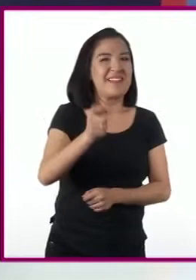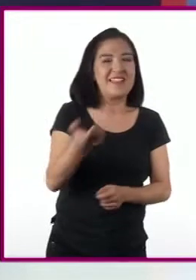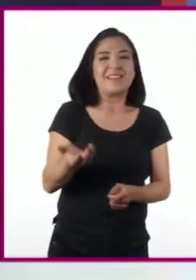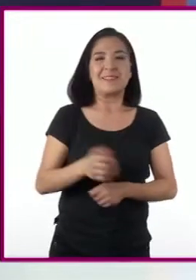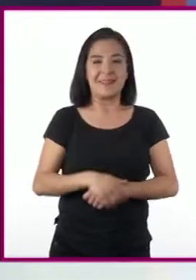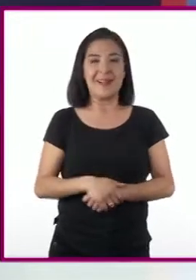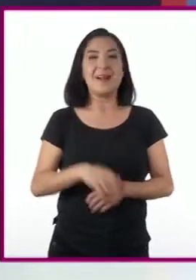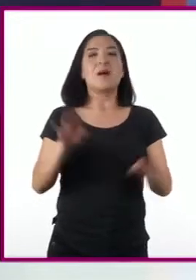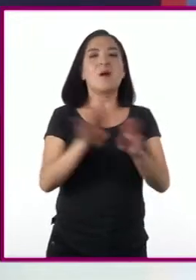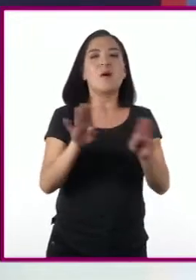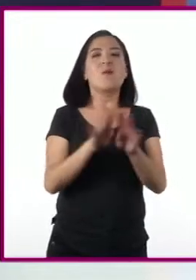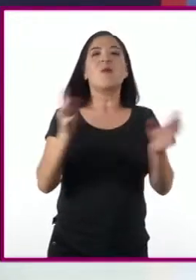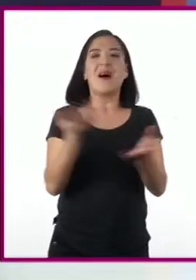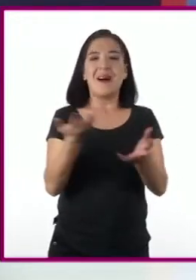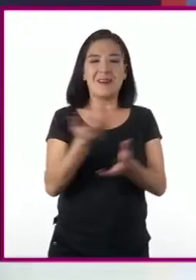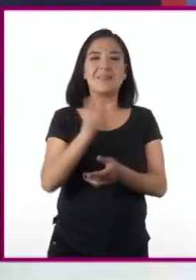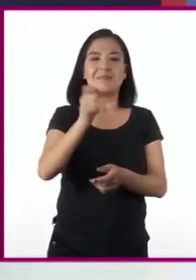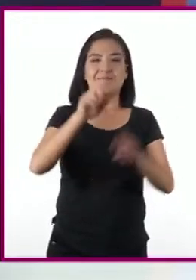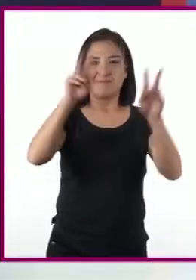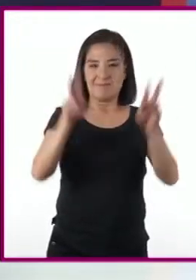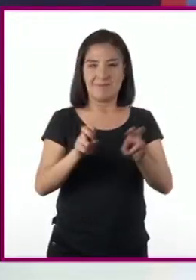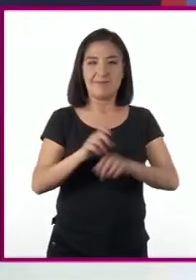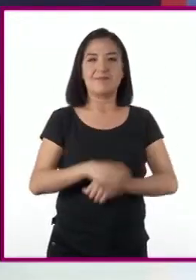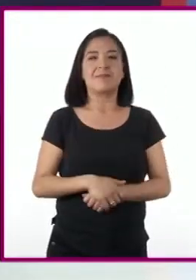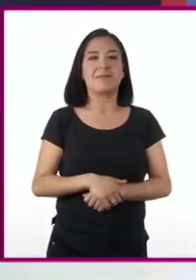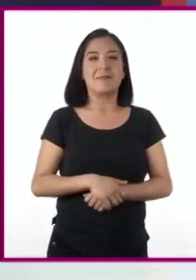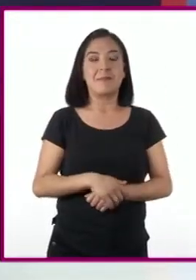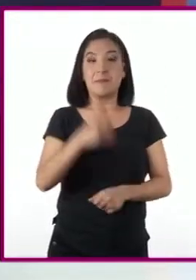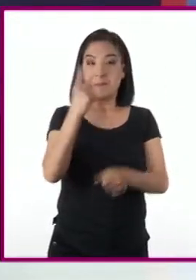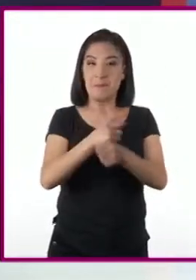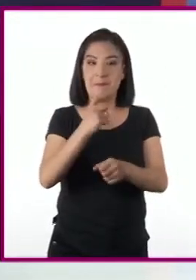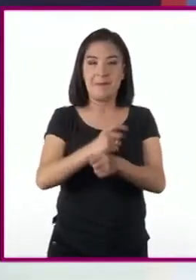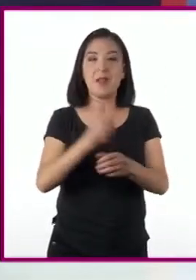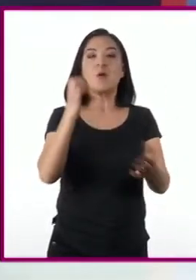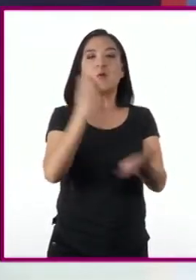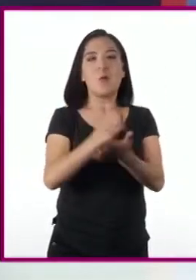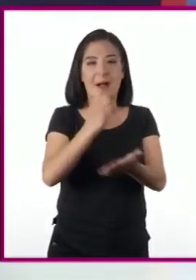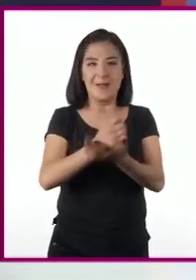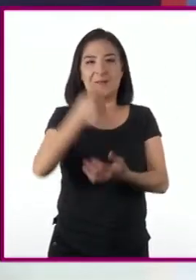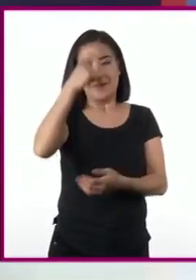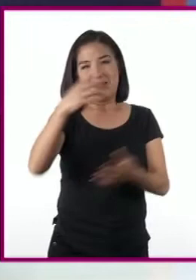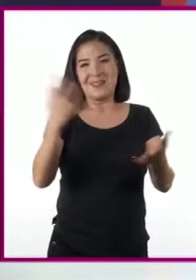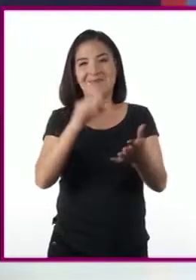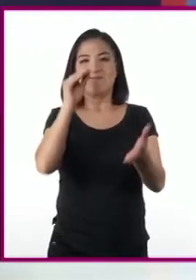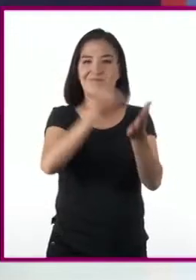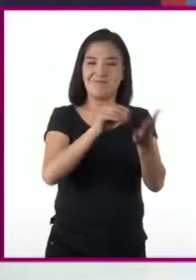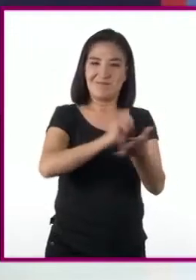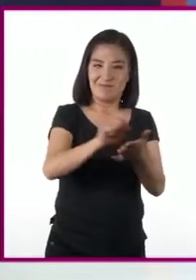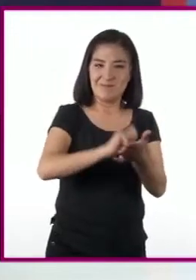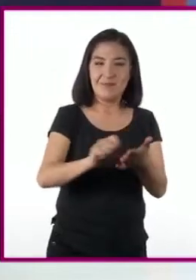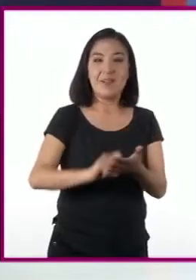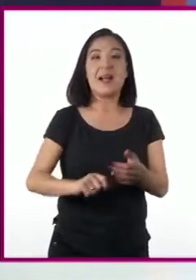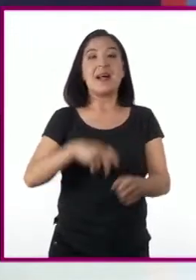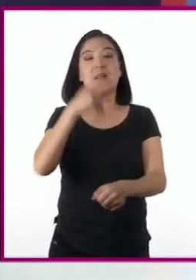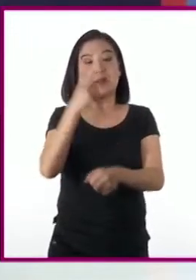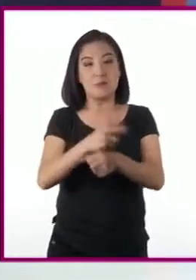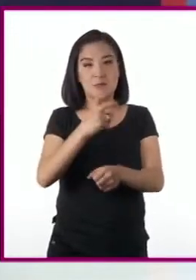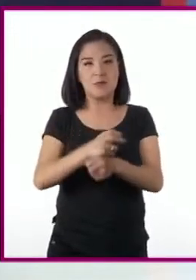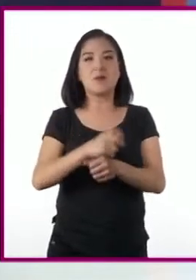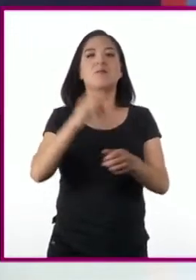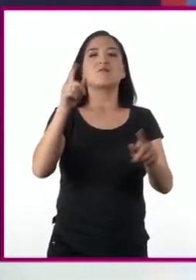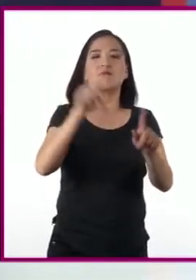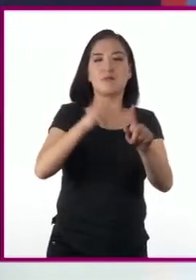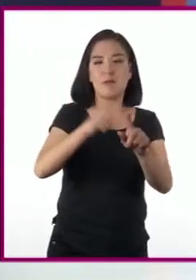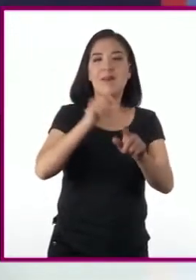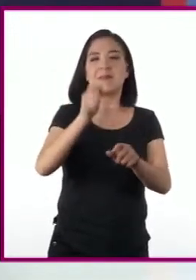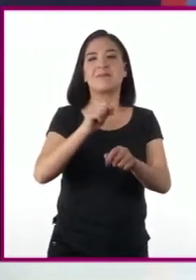de preguntas sobre un tema, son los siguientes. 1. Un cuaderno para hacer anotaciones. 2. Colores de